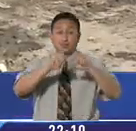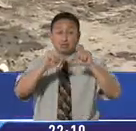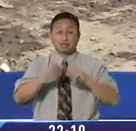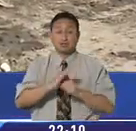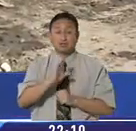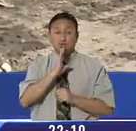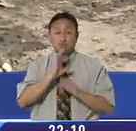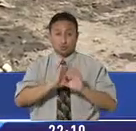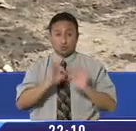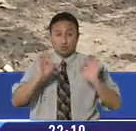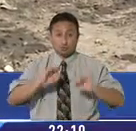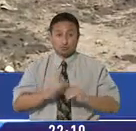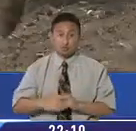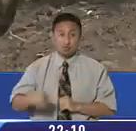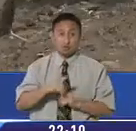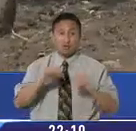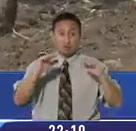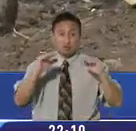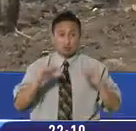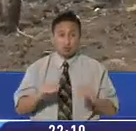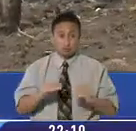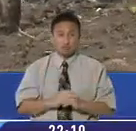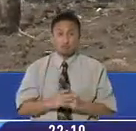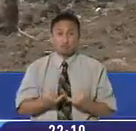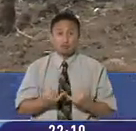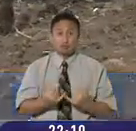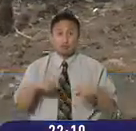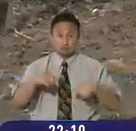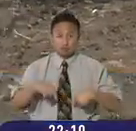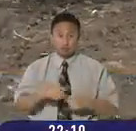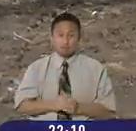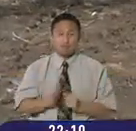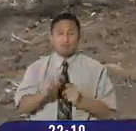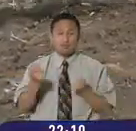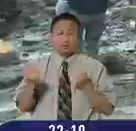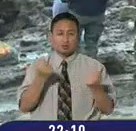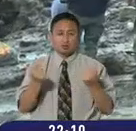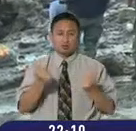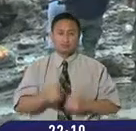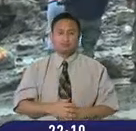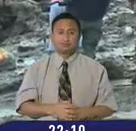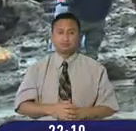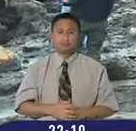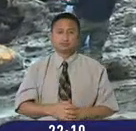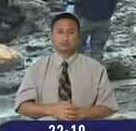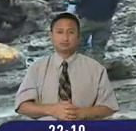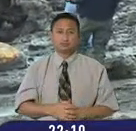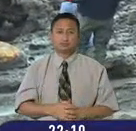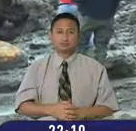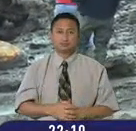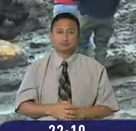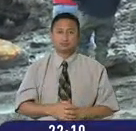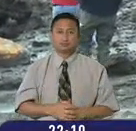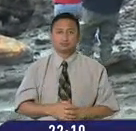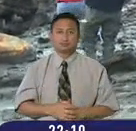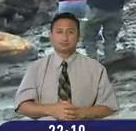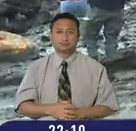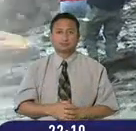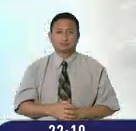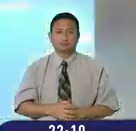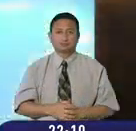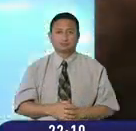han mitigado los riesgos en el sector y que en la actualidad se mantiene controlada la zona. Informó Mauricio